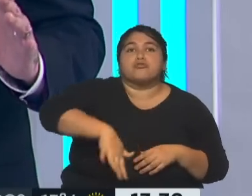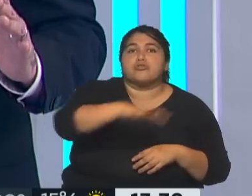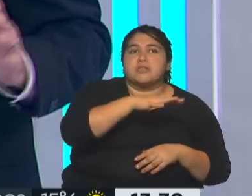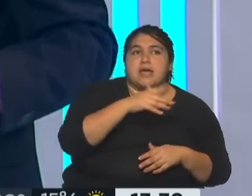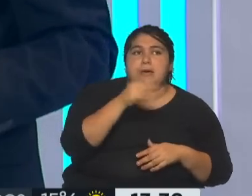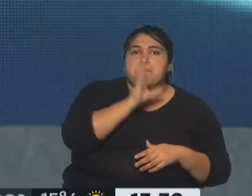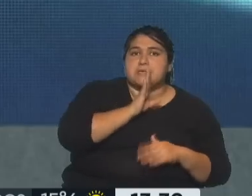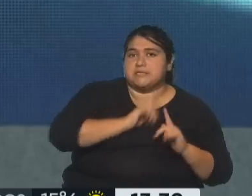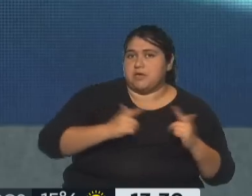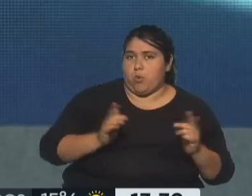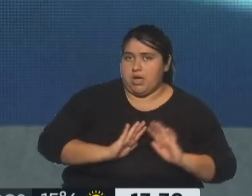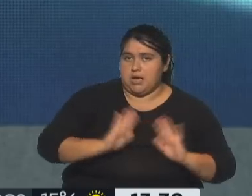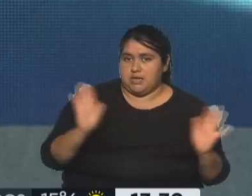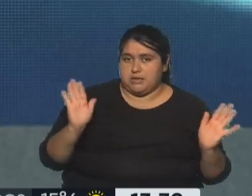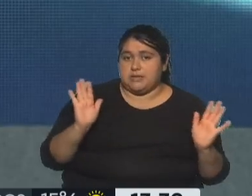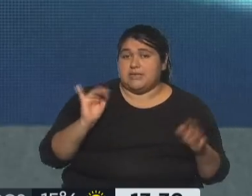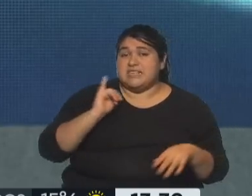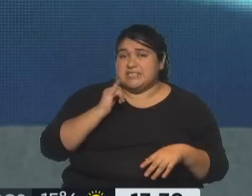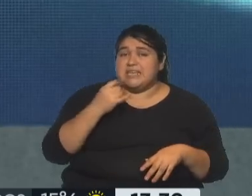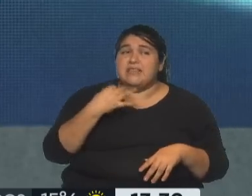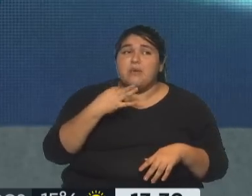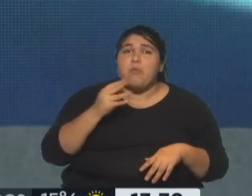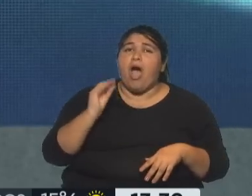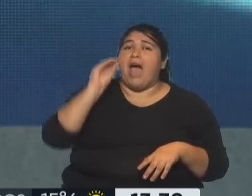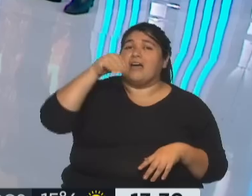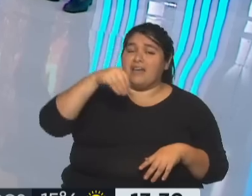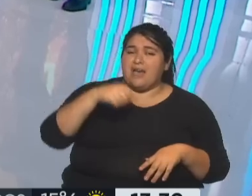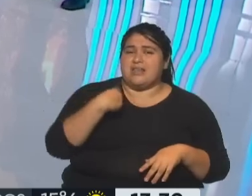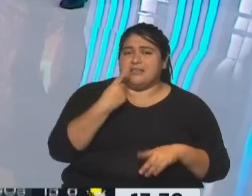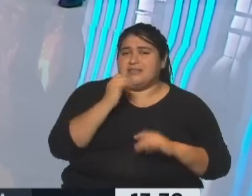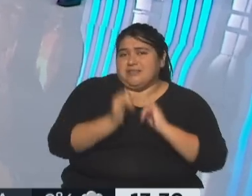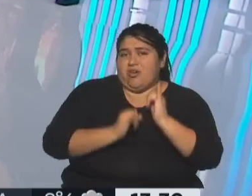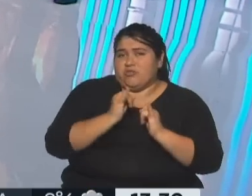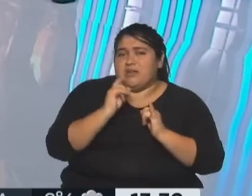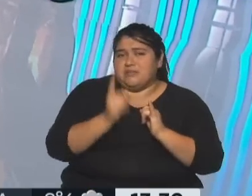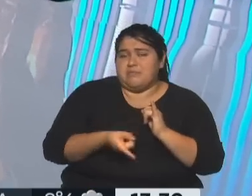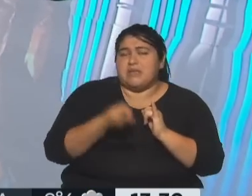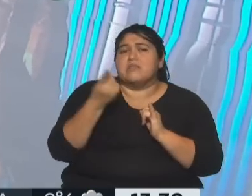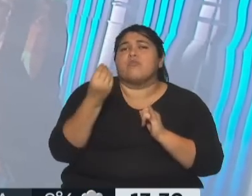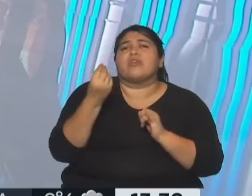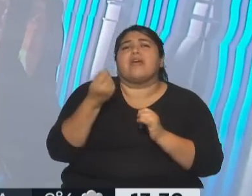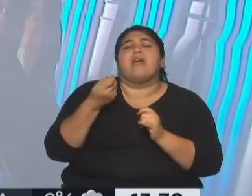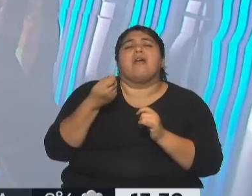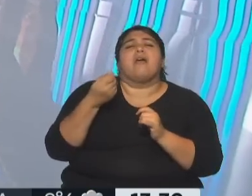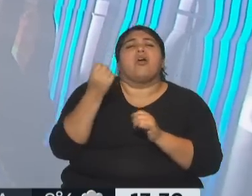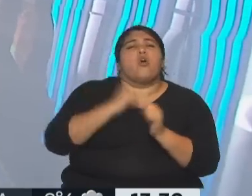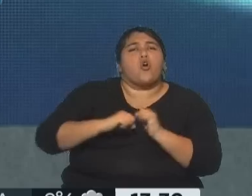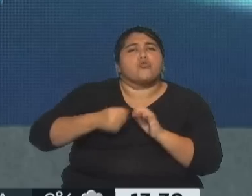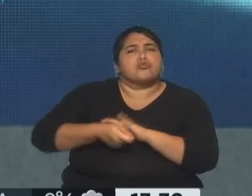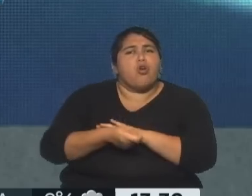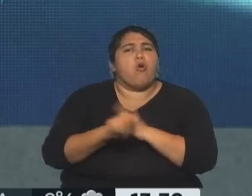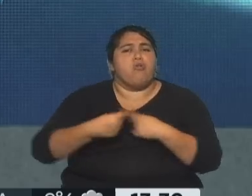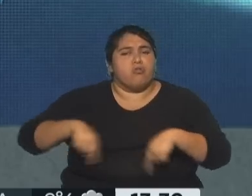paciencia. Sí, la verdad es que a todo esto hay que sumarle y contar un poco de qué se trata esta causa de corrupción que,